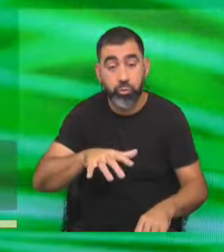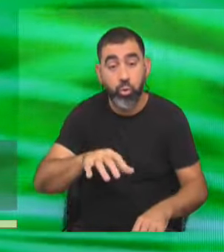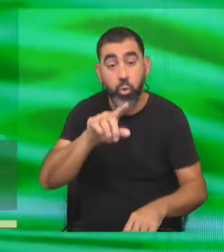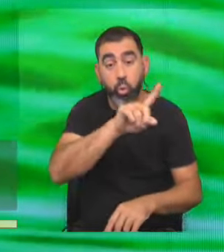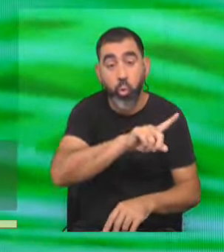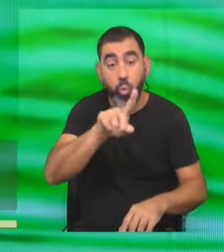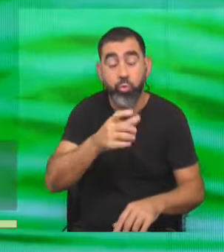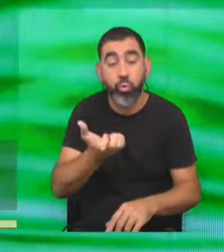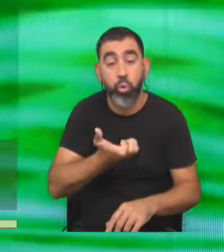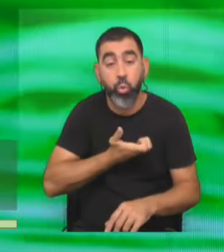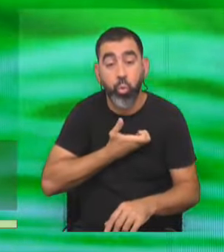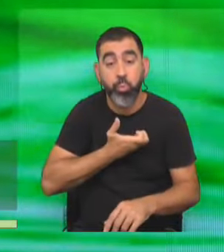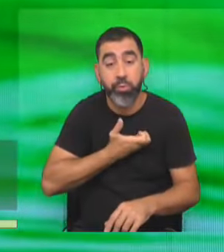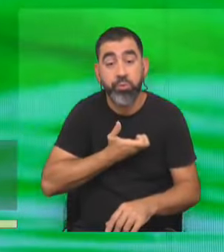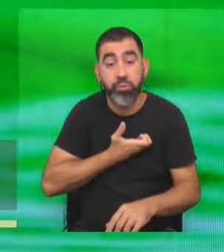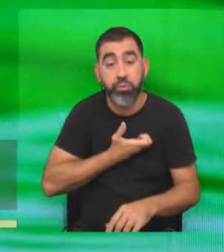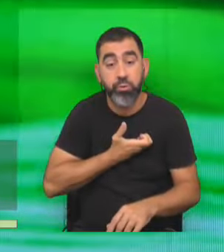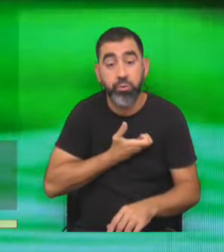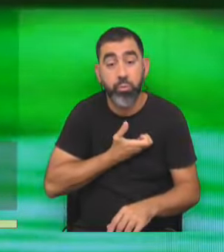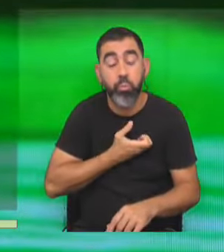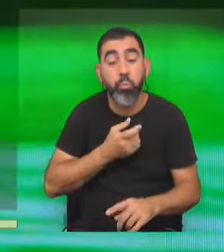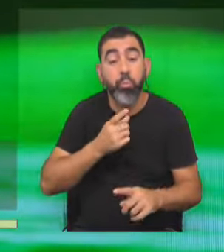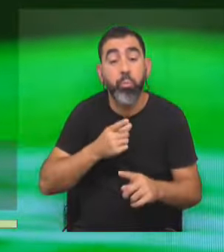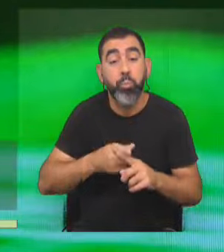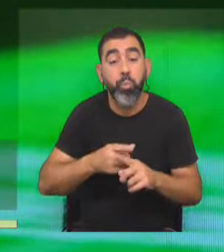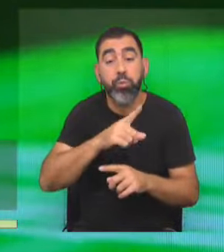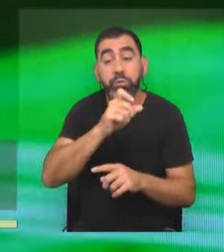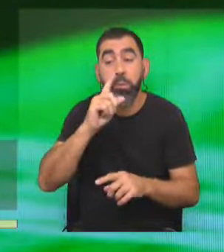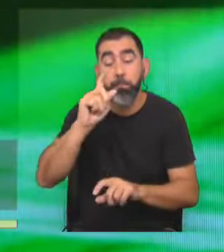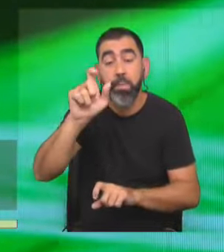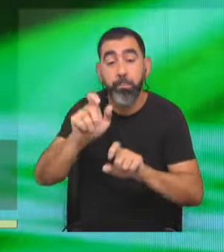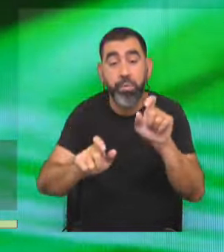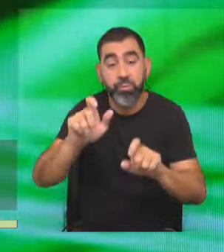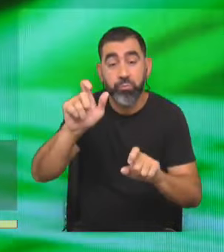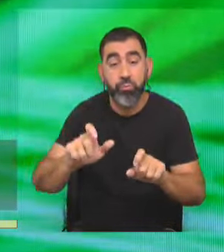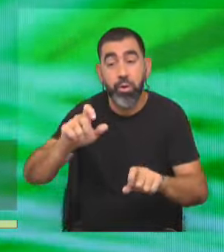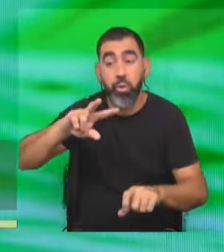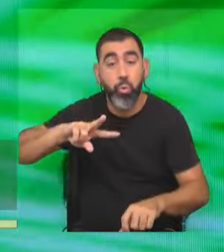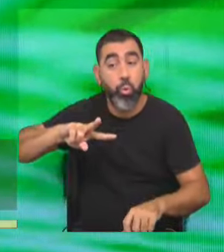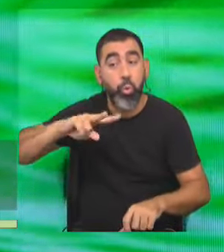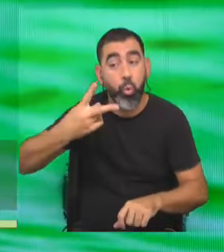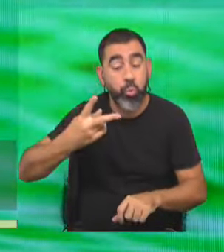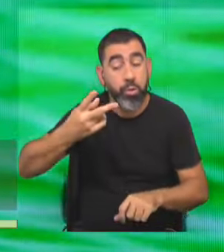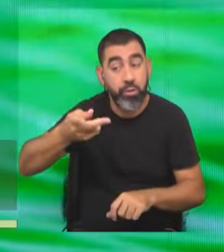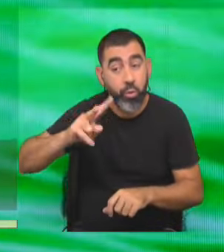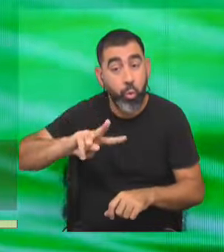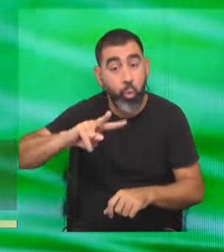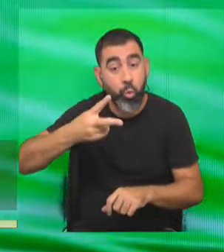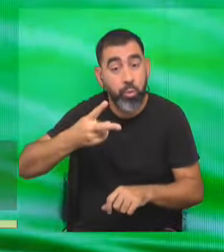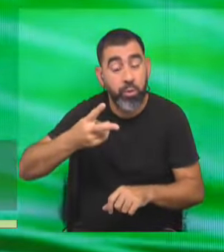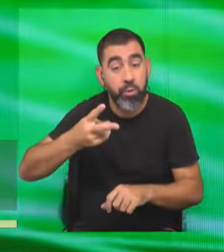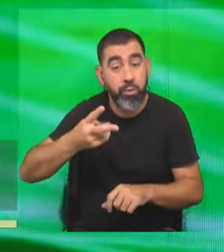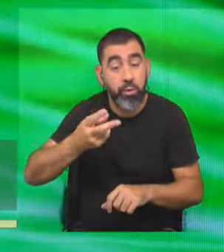11 11 eh homicidios cada 100000 habitantes eso es el doble el doble que tenía la